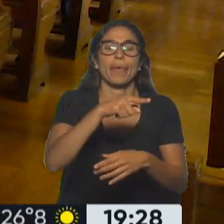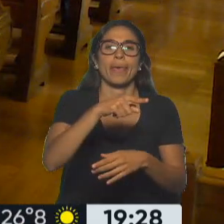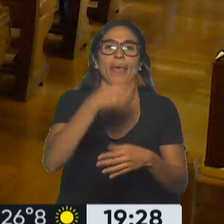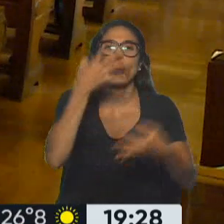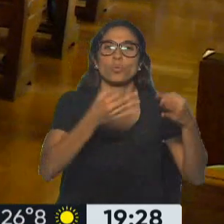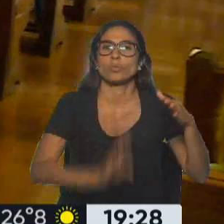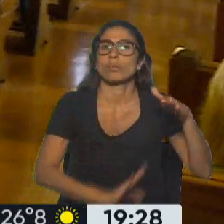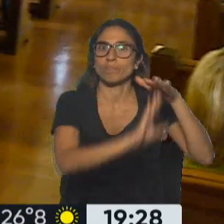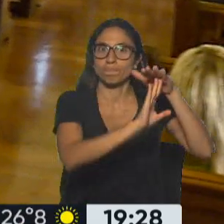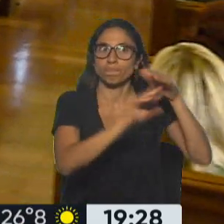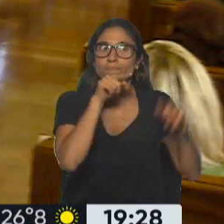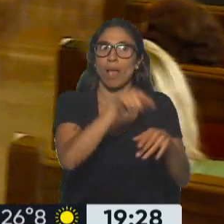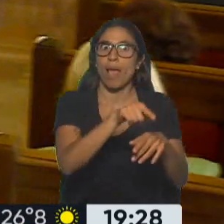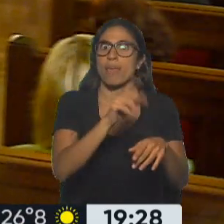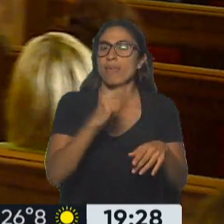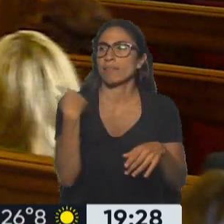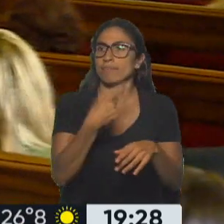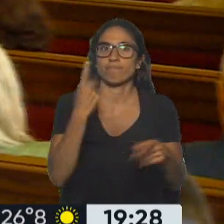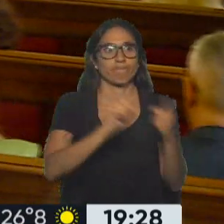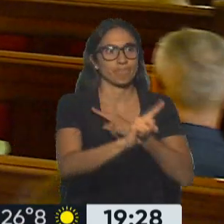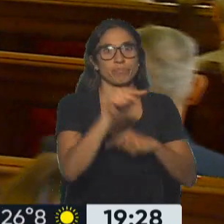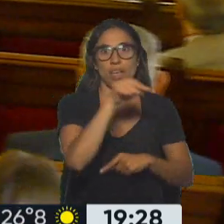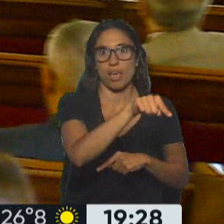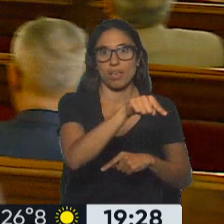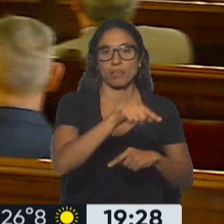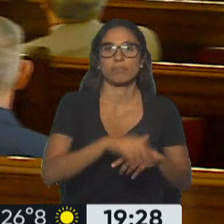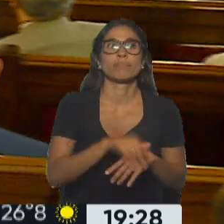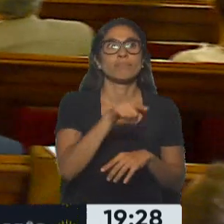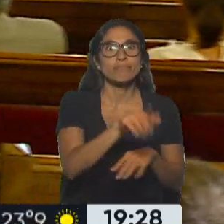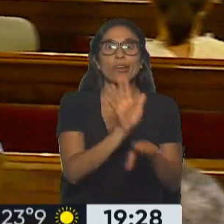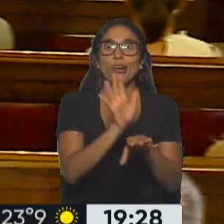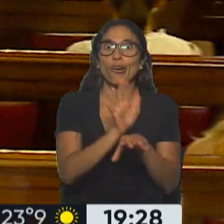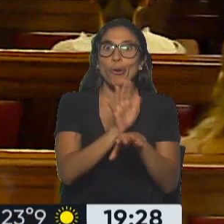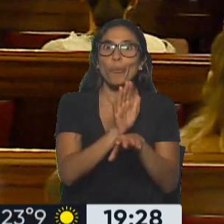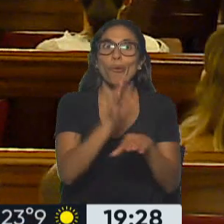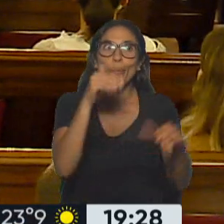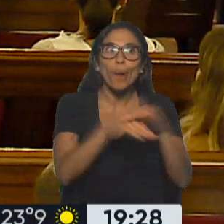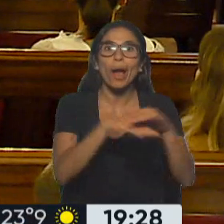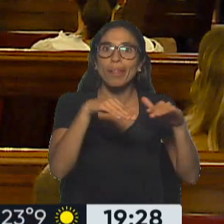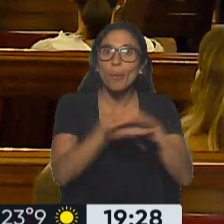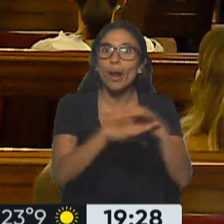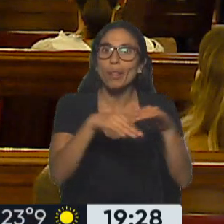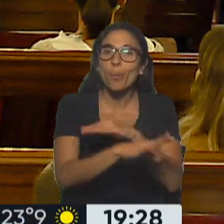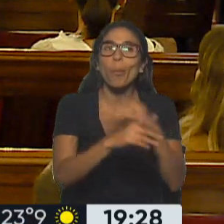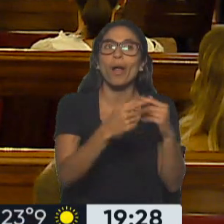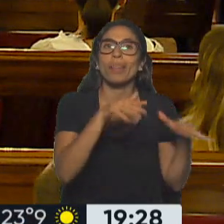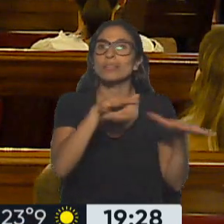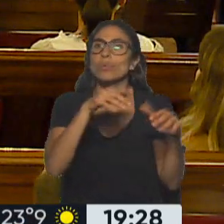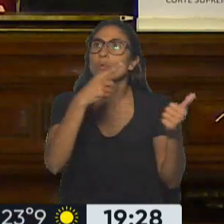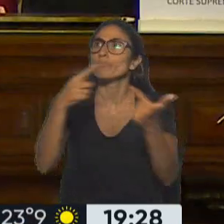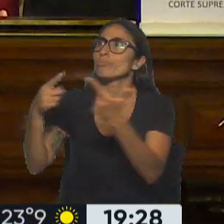de expedientes algunos por recursos extraordinarios federal y otros por por queja porque nos deniegan el recurso extraordinario Federal